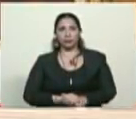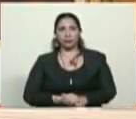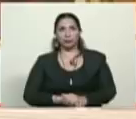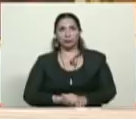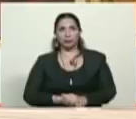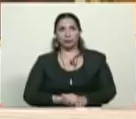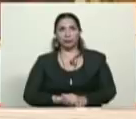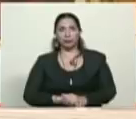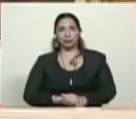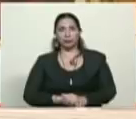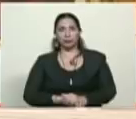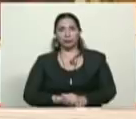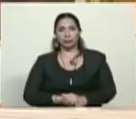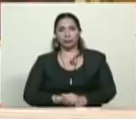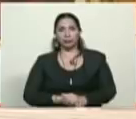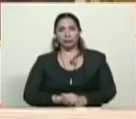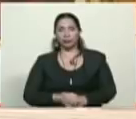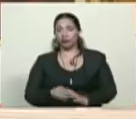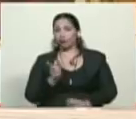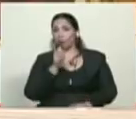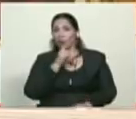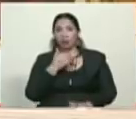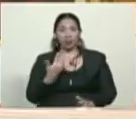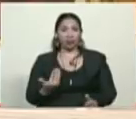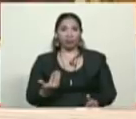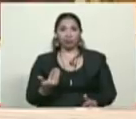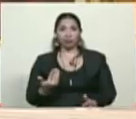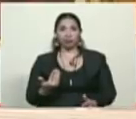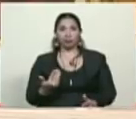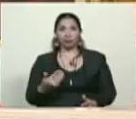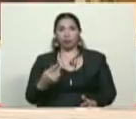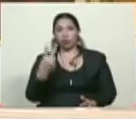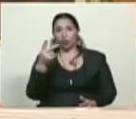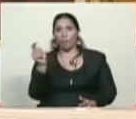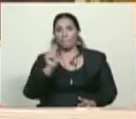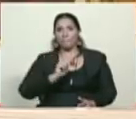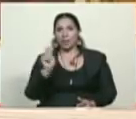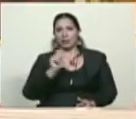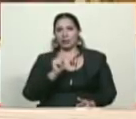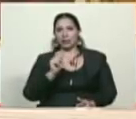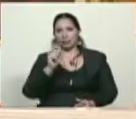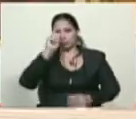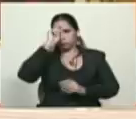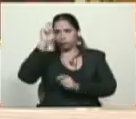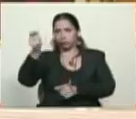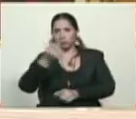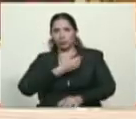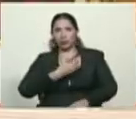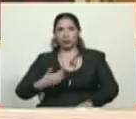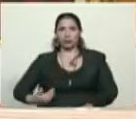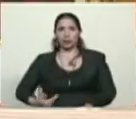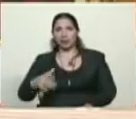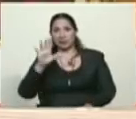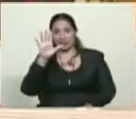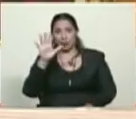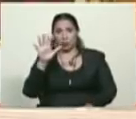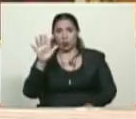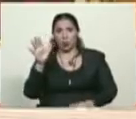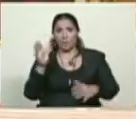No se habían cumplido ni dos meses de su investidura como presidente. 5 de marzo yo